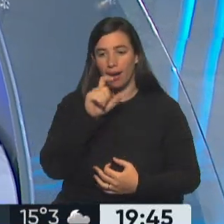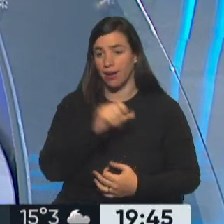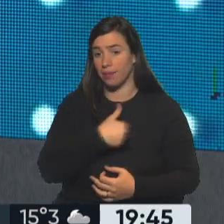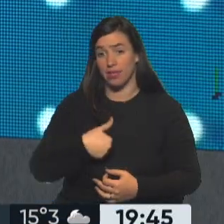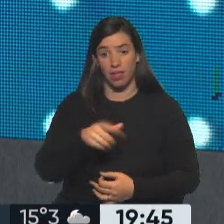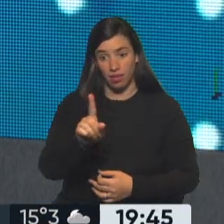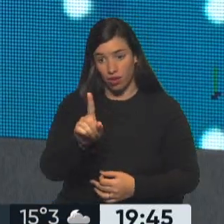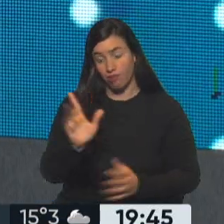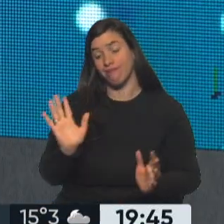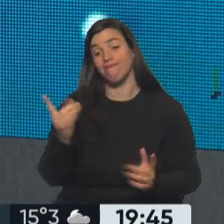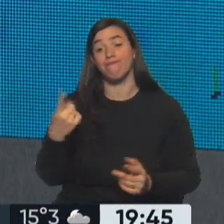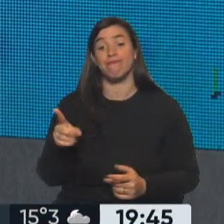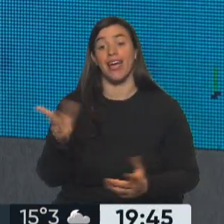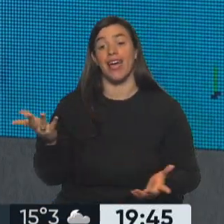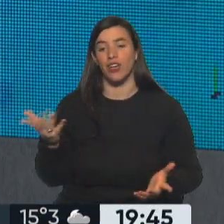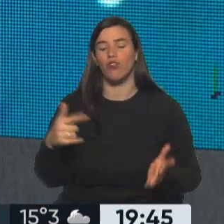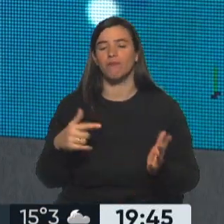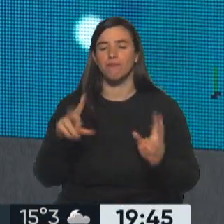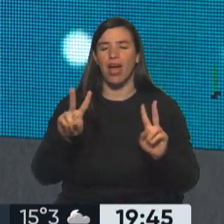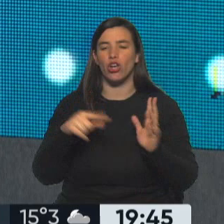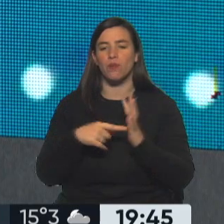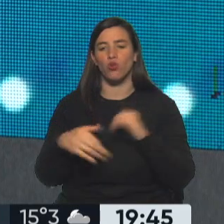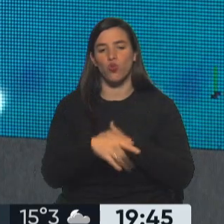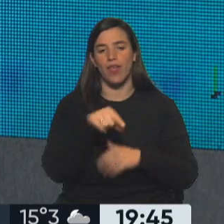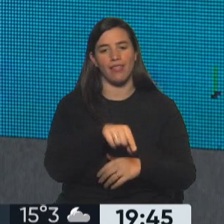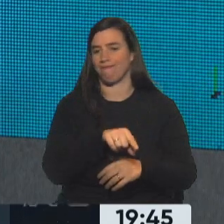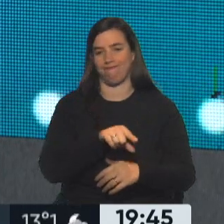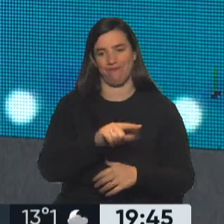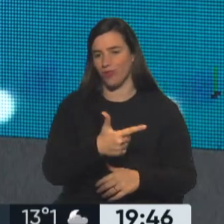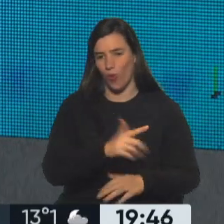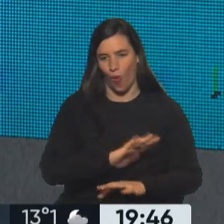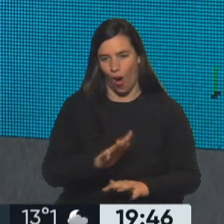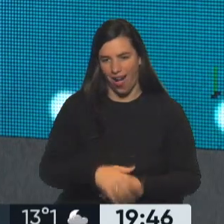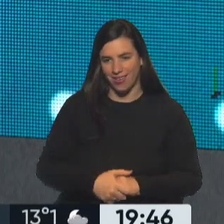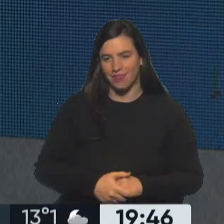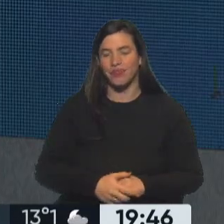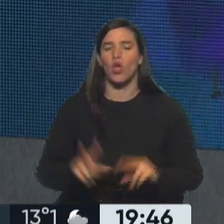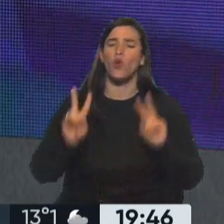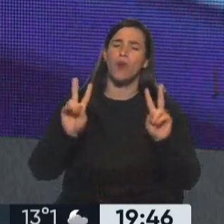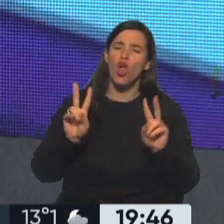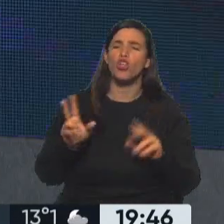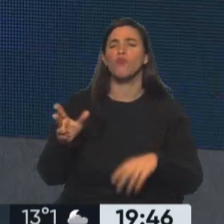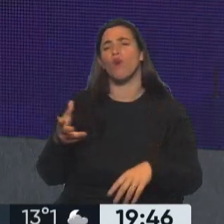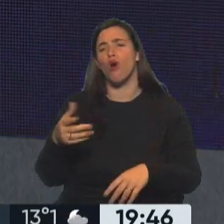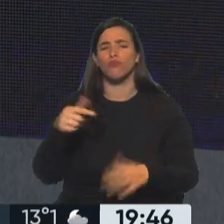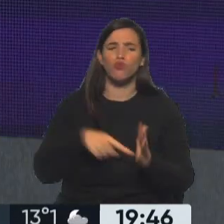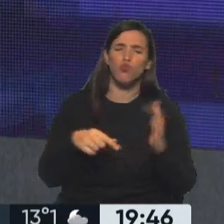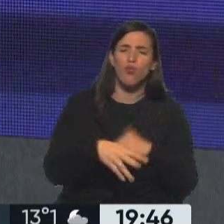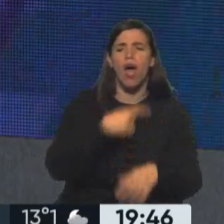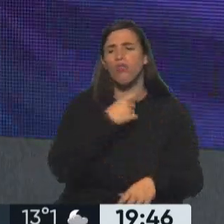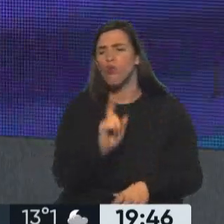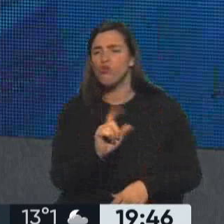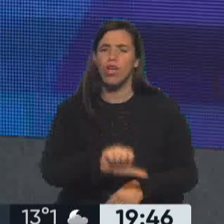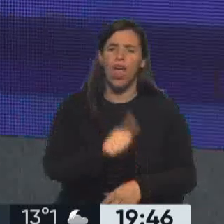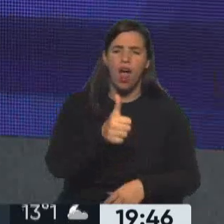lo que suele suceder también con el peronismo en la ciudad, que también hay una disputa. No tiene territorio. Ahora, muchos decían, che, el peronismo no recorre la ciudad, no quiere ganar la ciudad. Pero